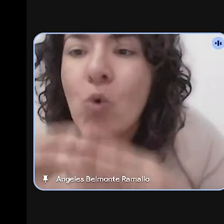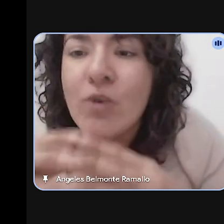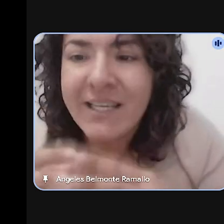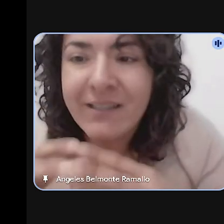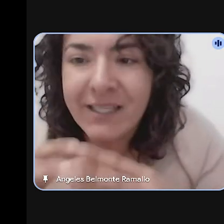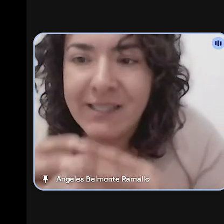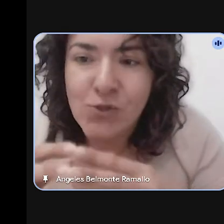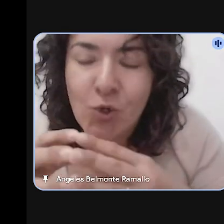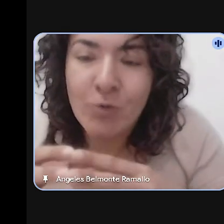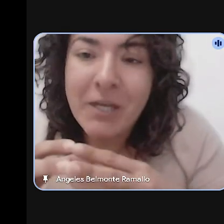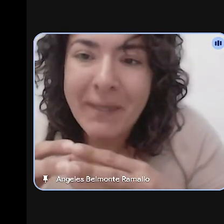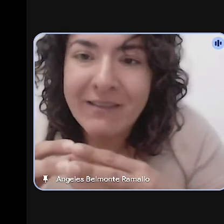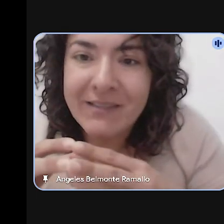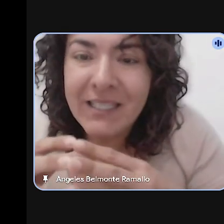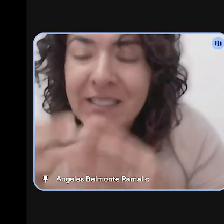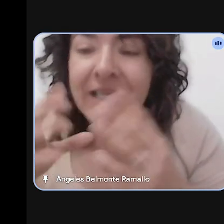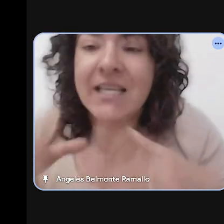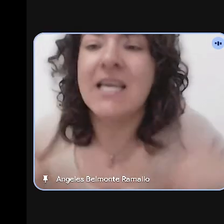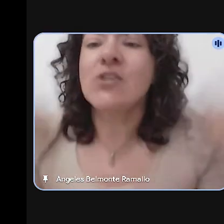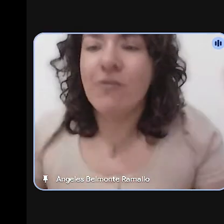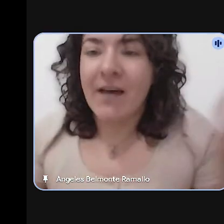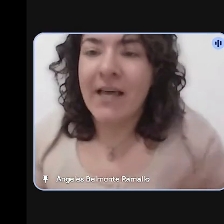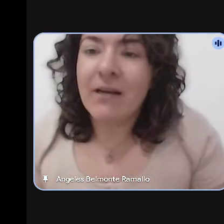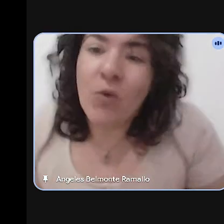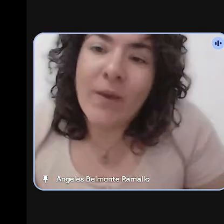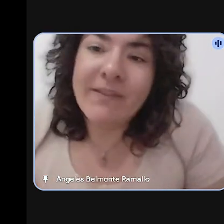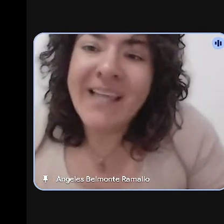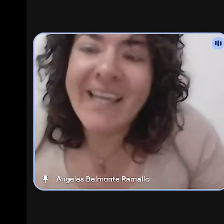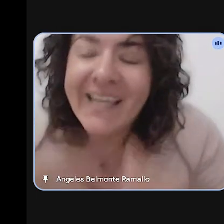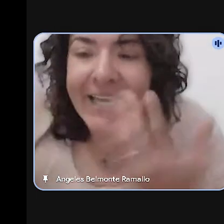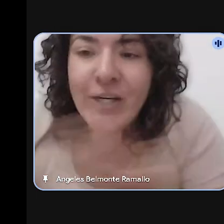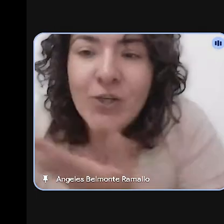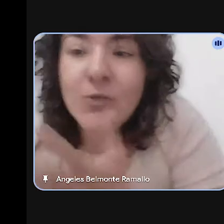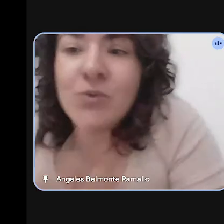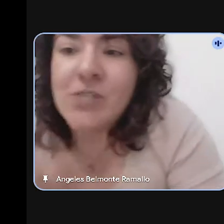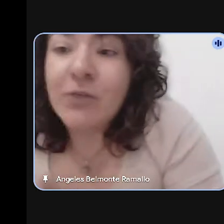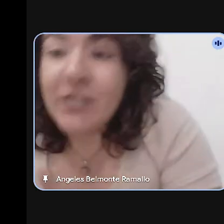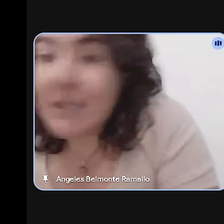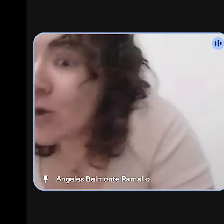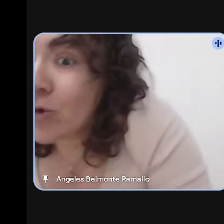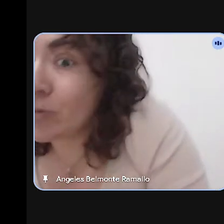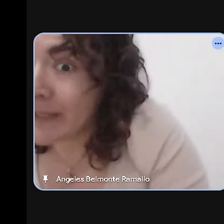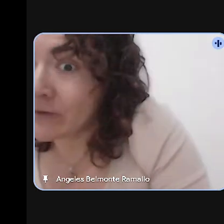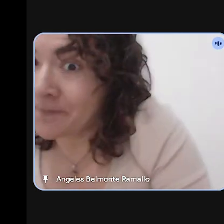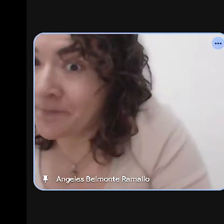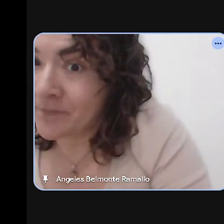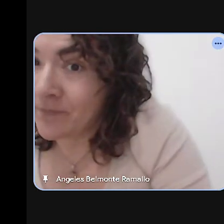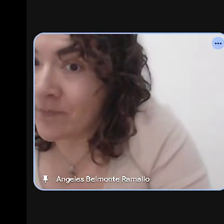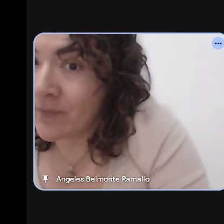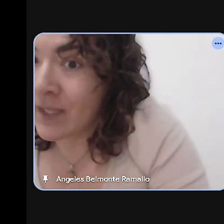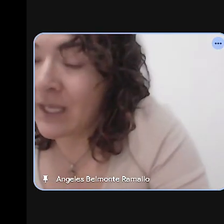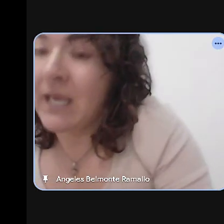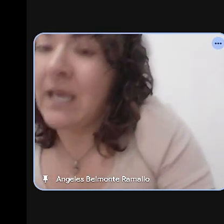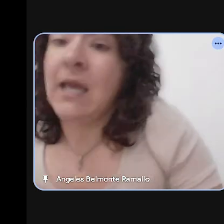van a unir indisolublemente y eso va a dar cuenta de qué género discursivo estamos ocupando.